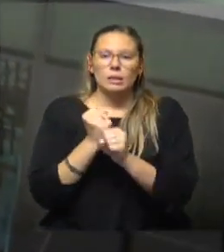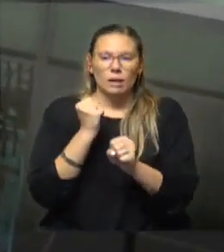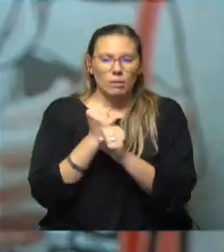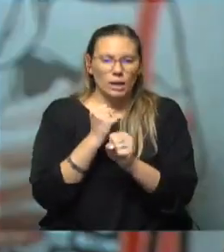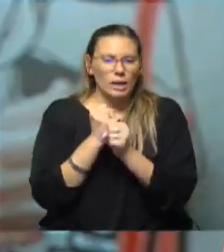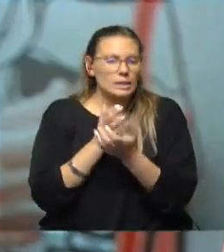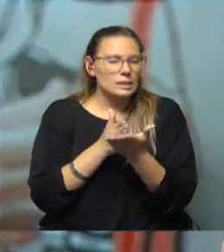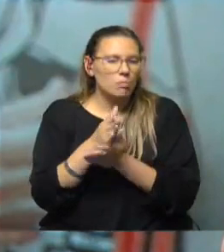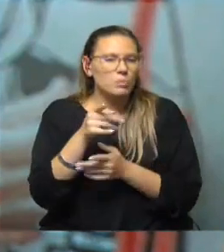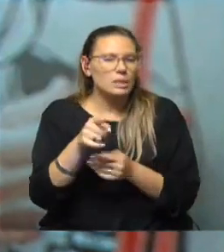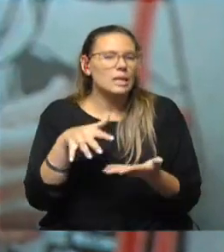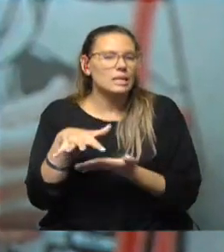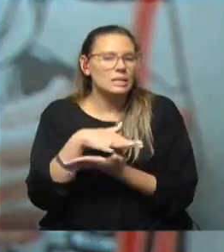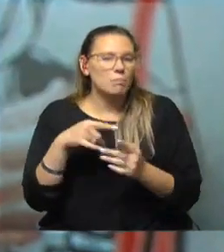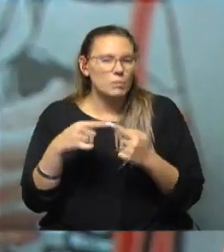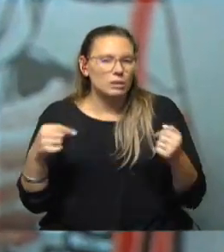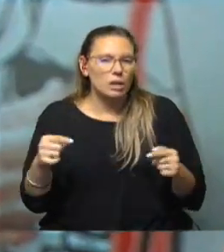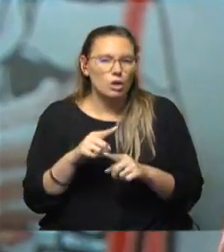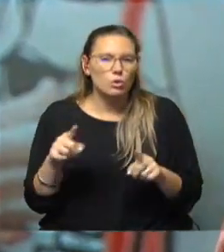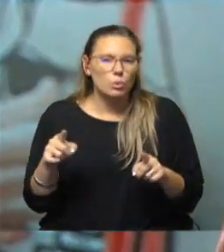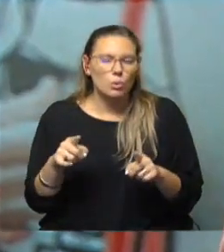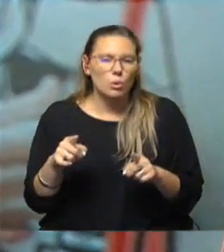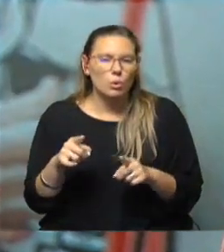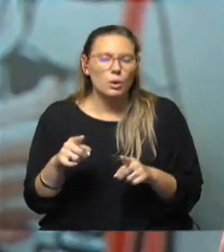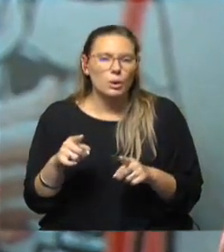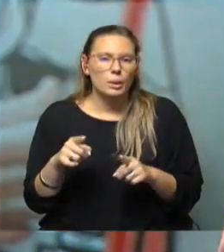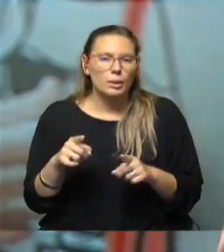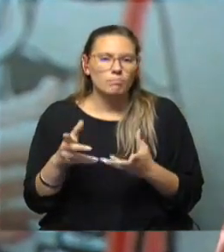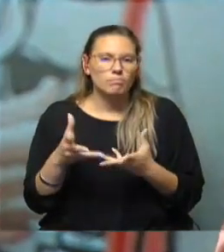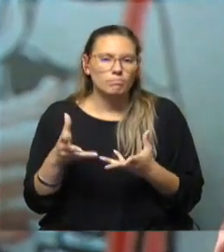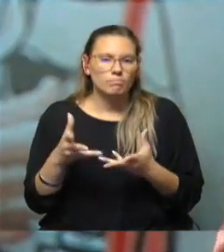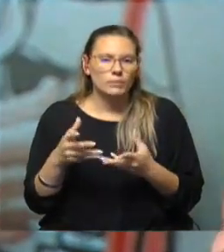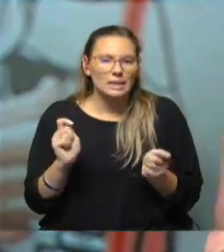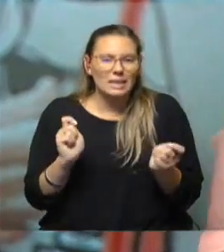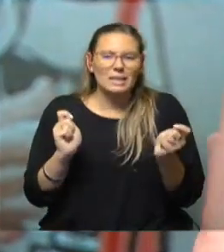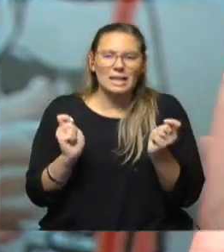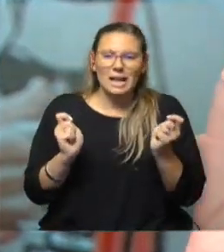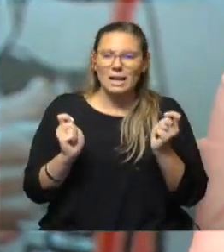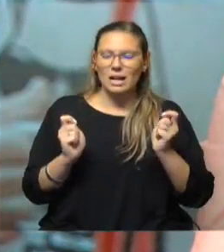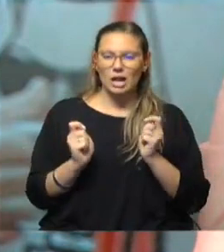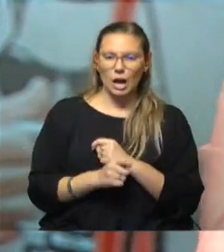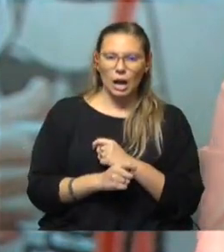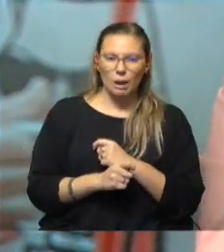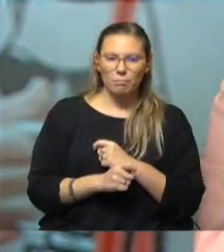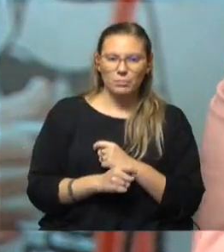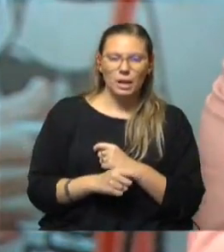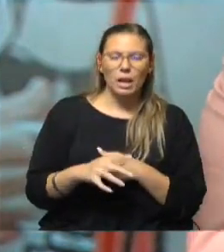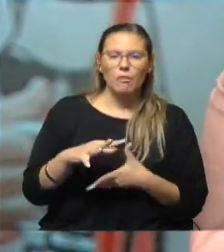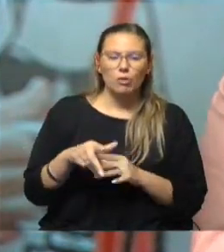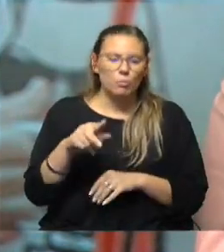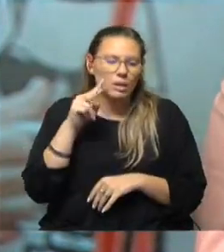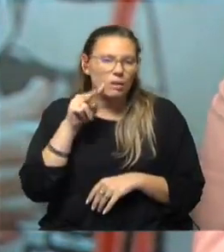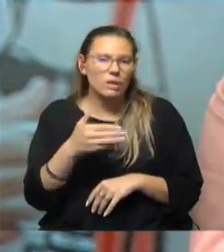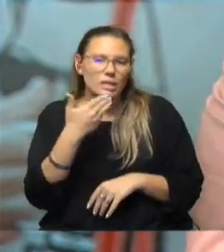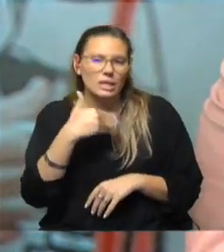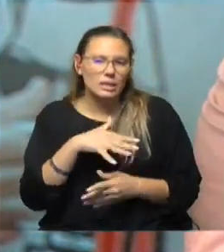material, ¿no pasa por un prisma que en algún momento te cambia a vos, o sea, la percepción de cómo ves